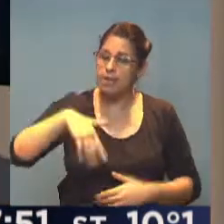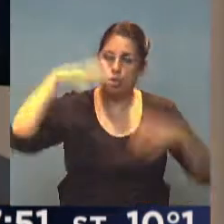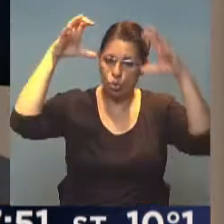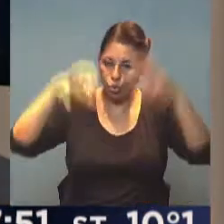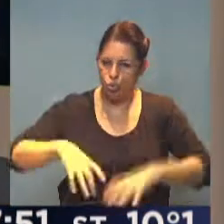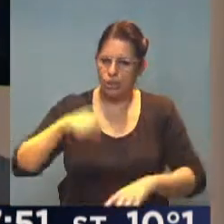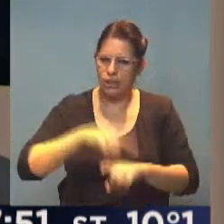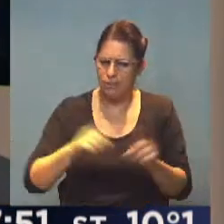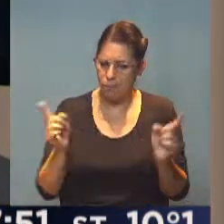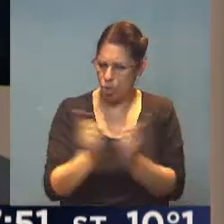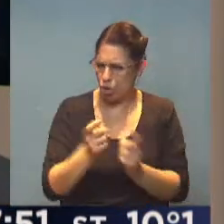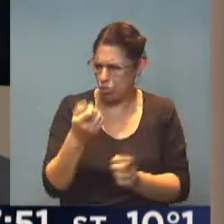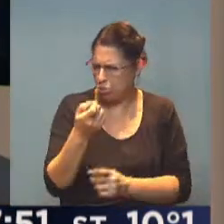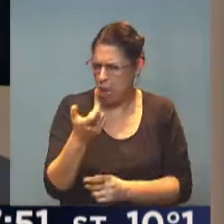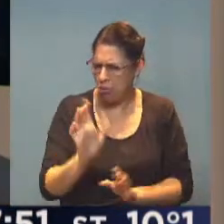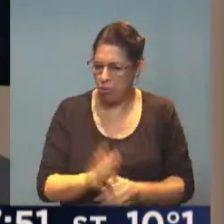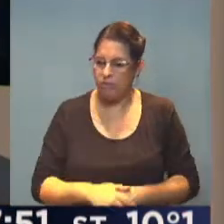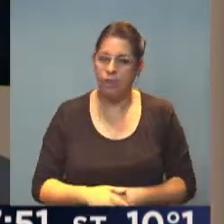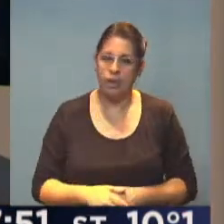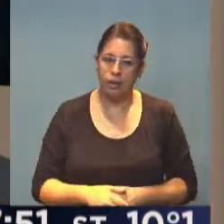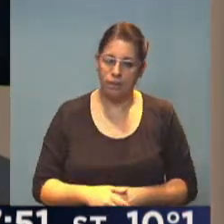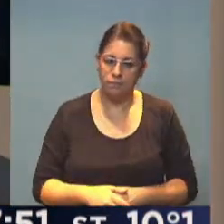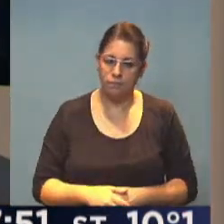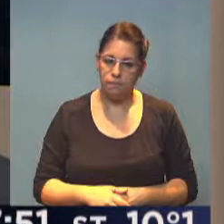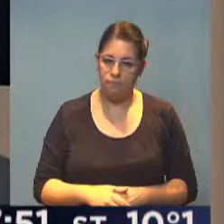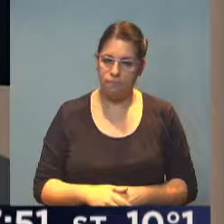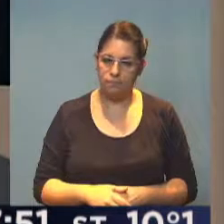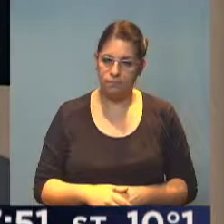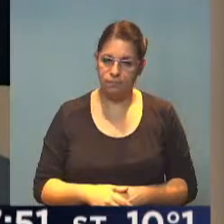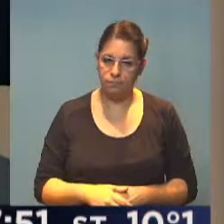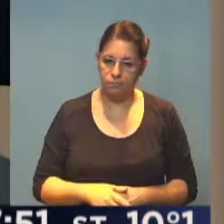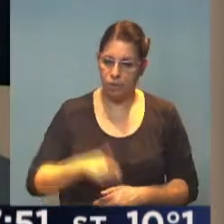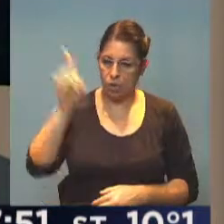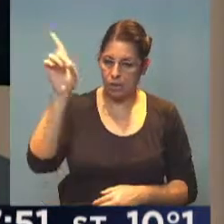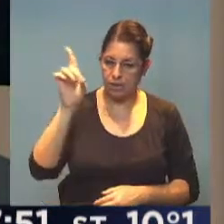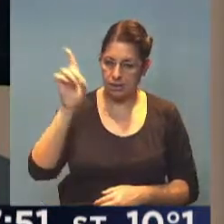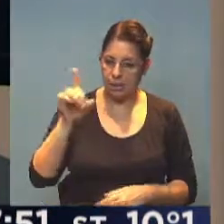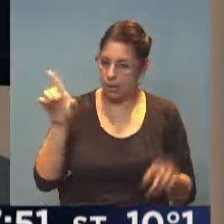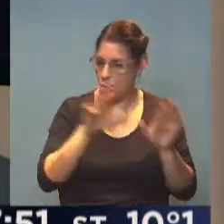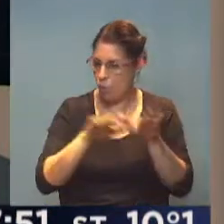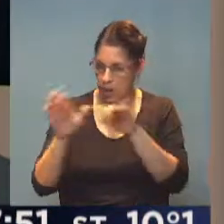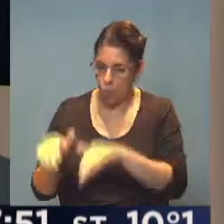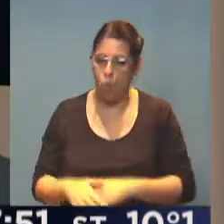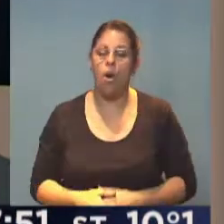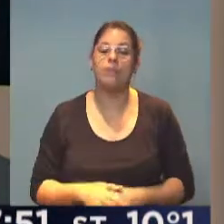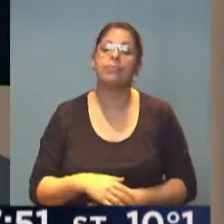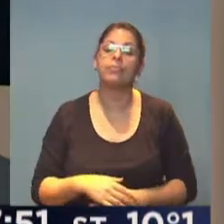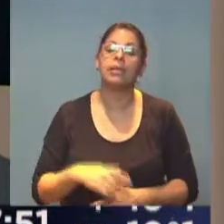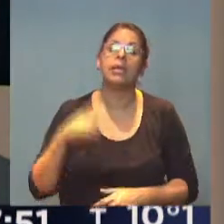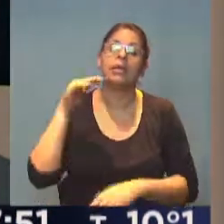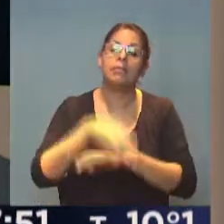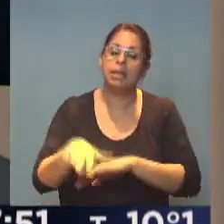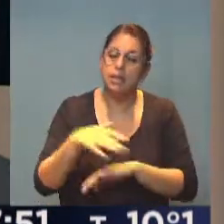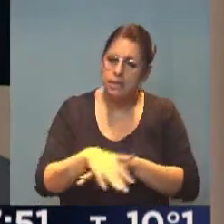muy aisladito, muy poquito, pero allí la probabilidad está. En el noreste, lo mismo, en la provincia de